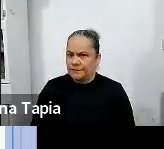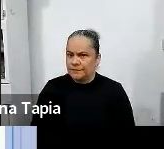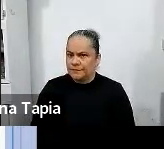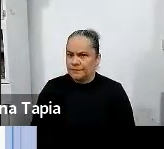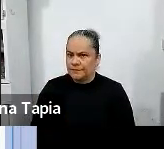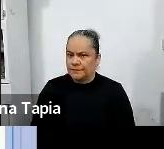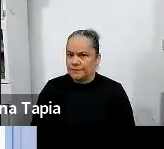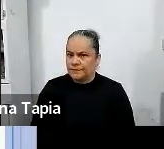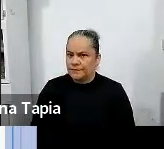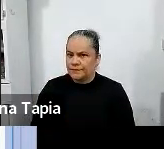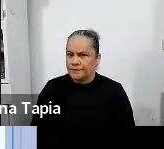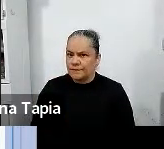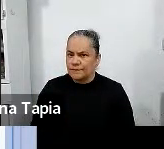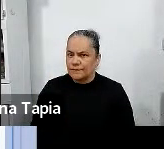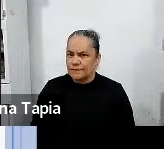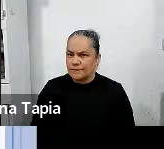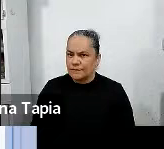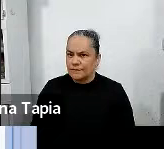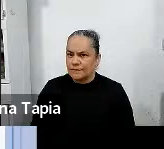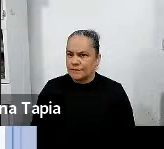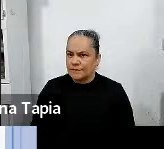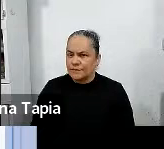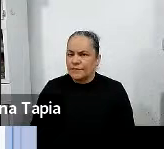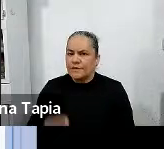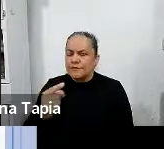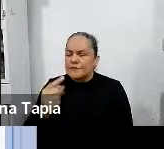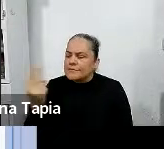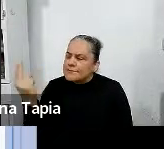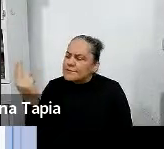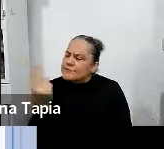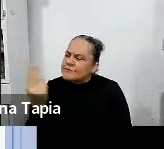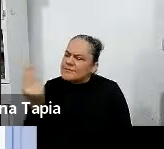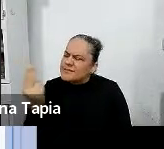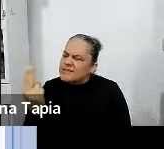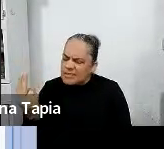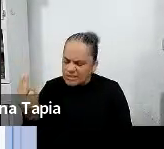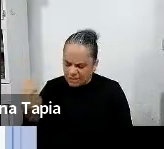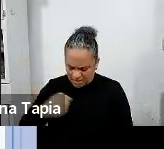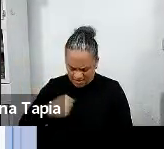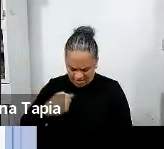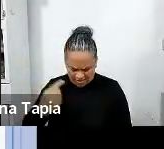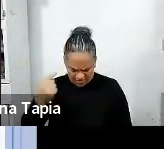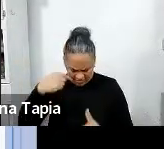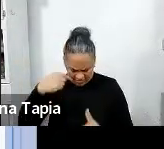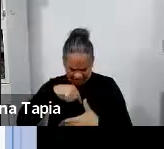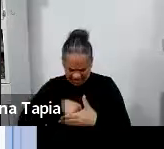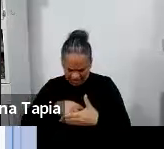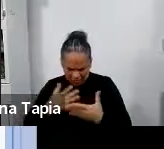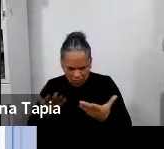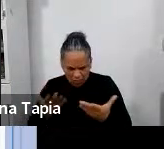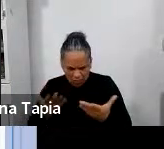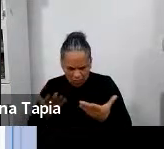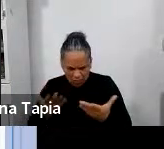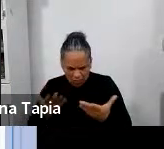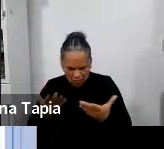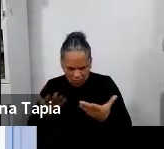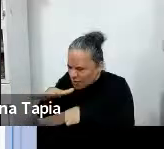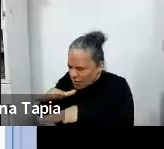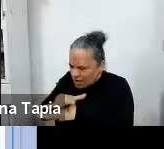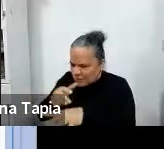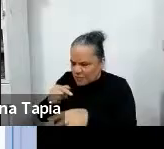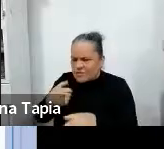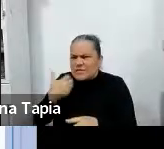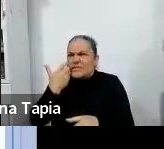Es porque existe la necesidad personal de realizar una modificación o cambio. O sea, él ya lleva un objetivo. ¿Qué